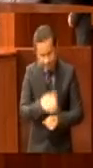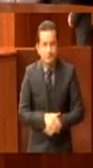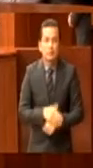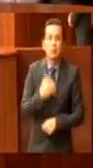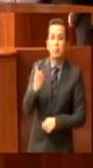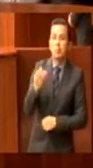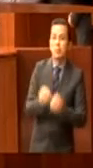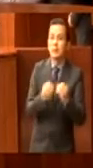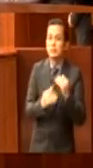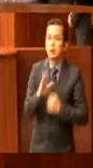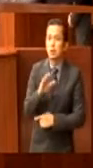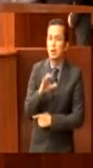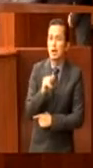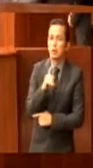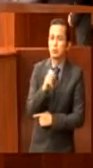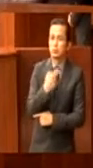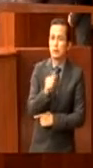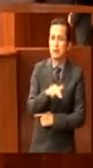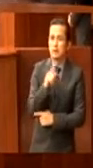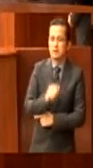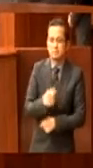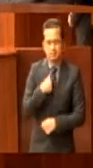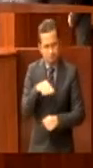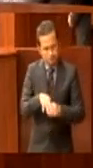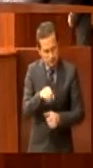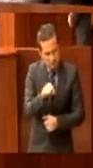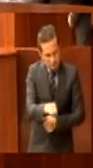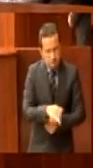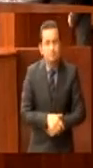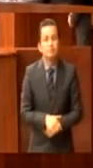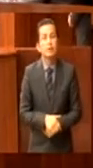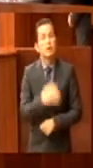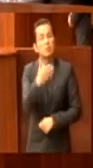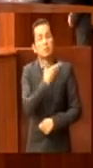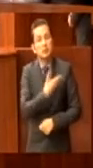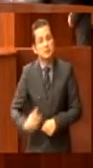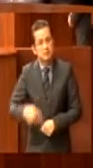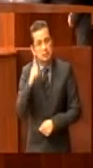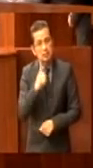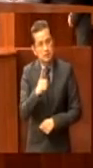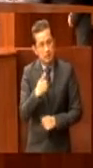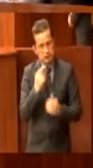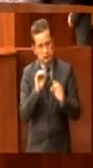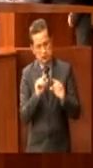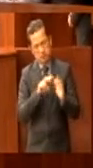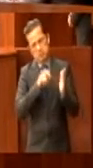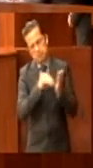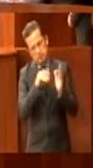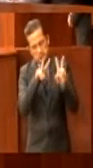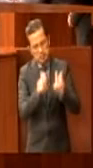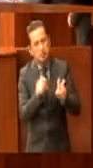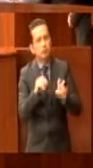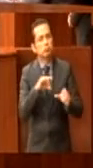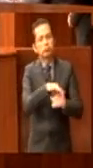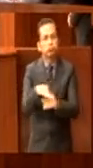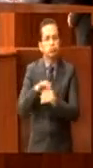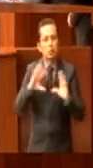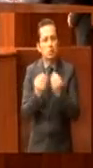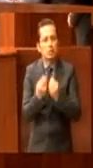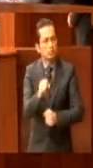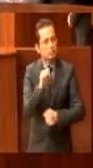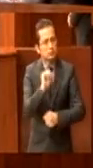maestro carlos en un estudio a favor gracias maestra el presidente el informó que el asunto de la cuenta se aprobó por unanimidad debuts